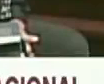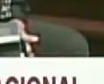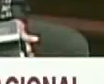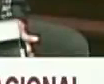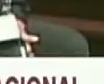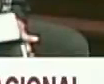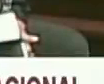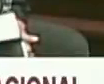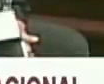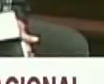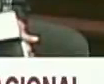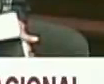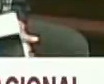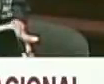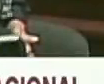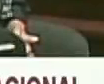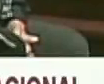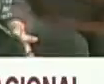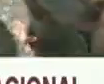saludo a todos ustedes